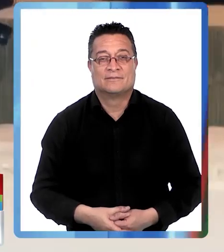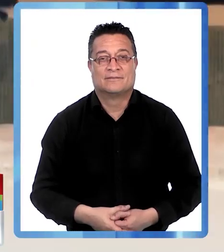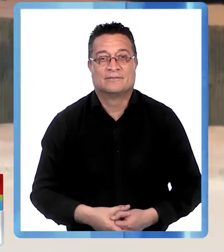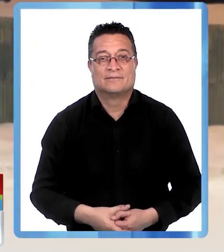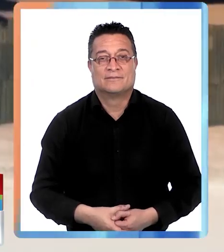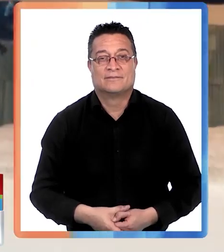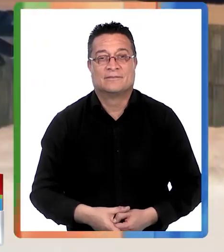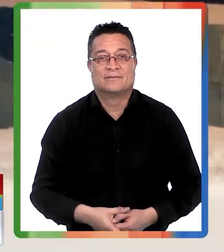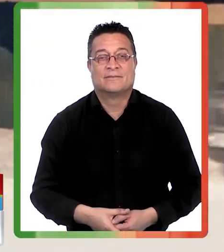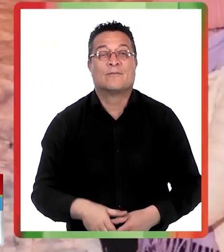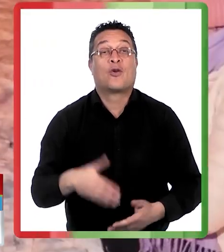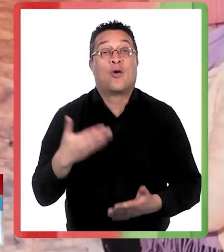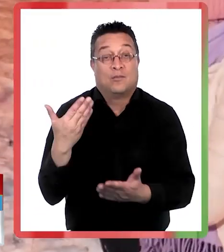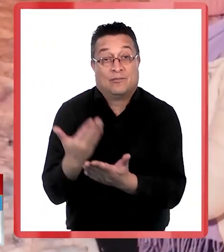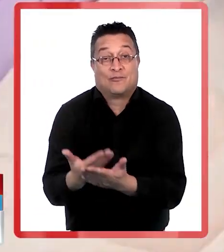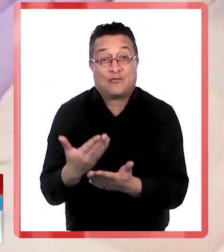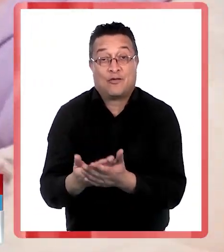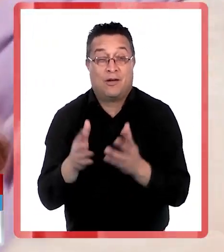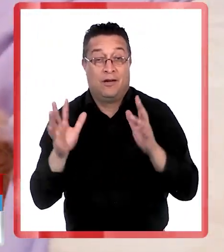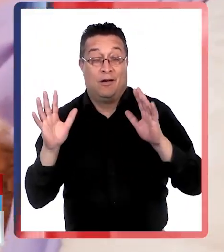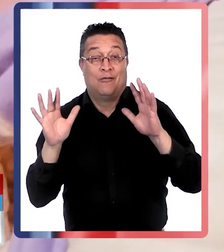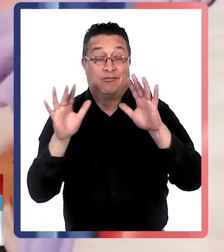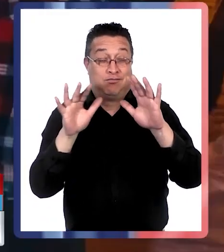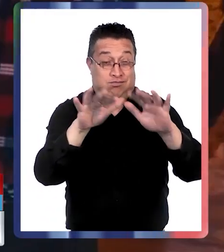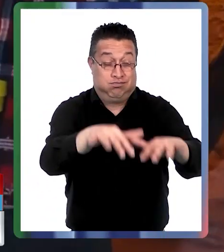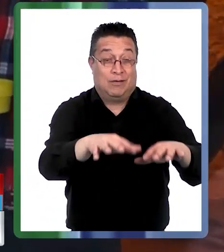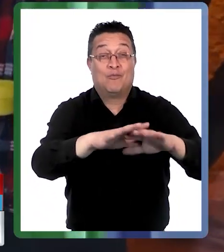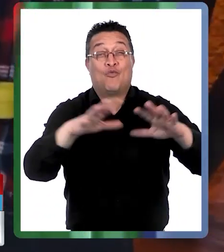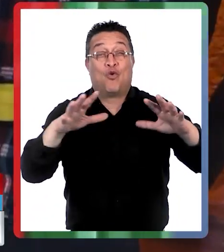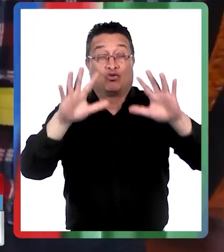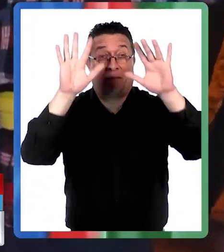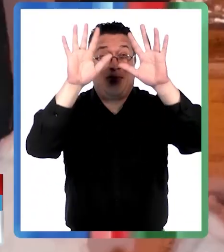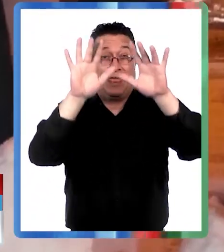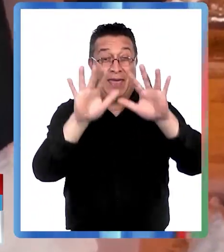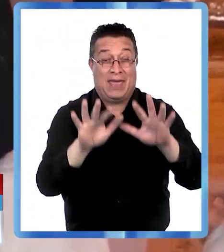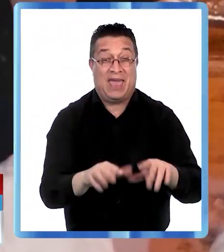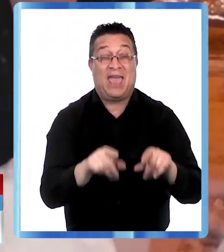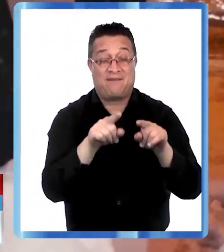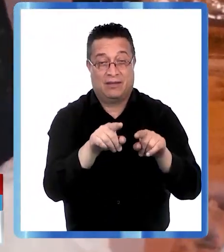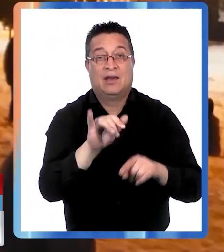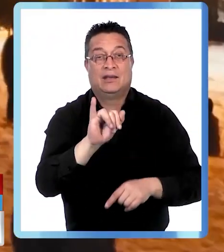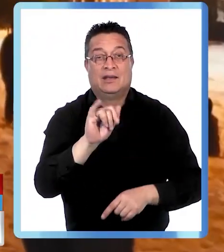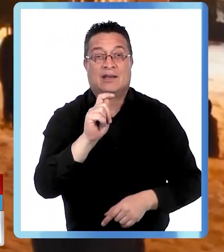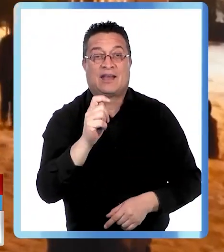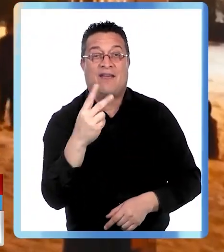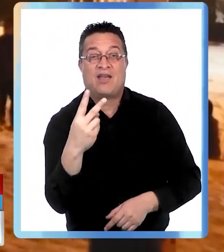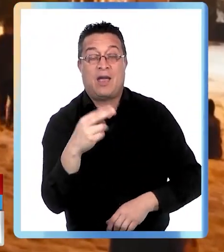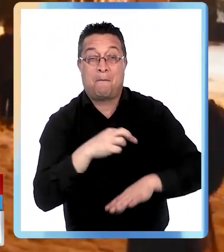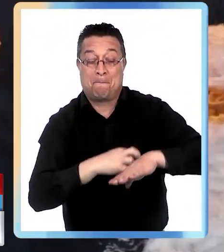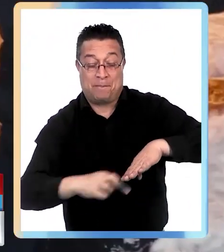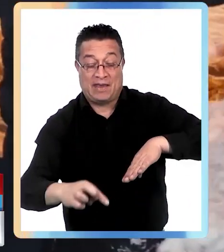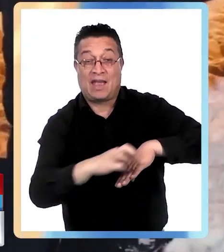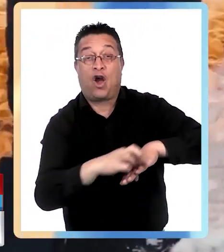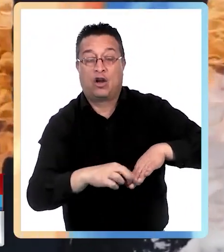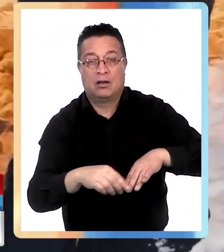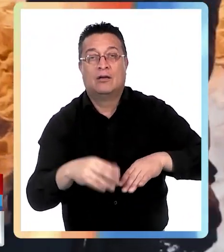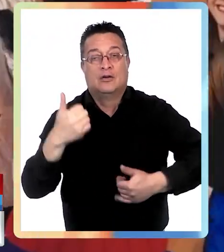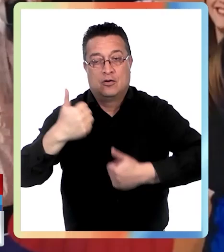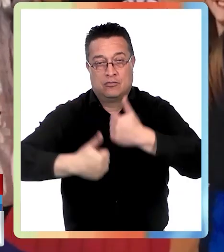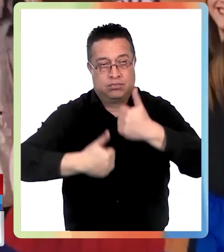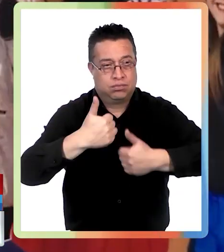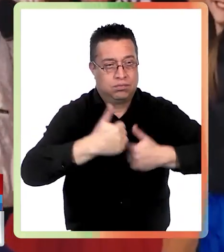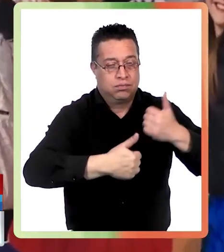Patagonia aprovechando la gran cantidad de nieve que cayó sobre puntaarenas itv Patagonia organizó el tradicional concurso de monos de